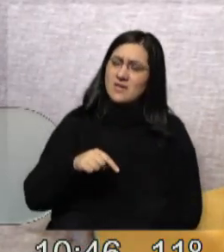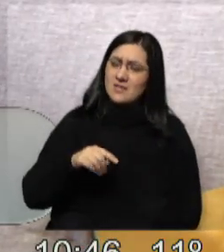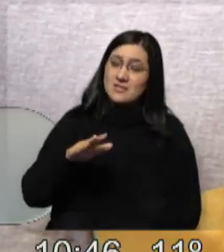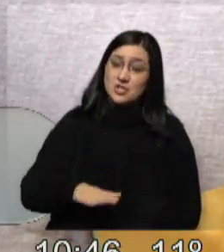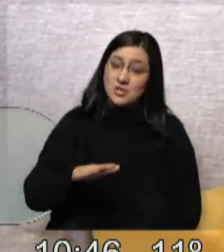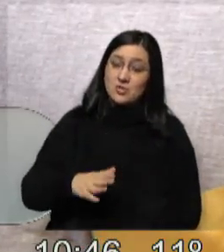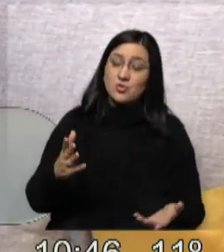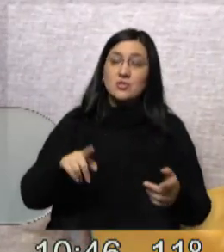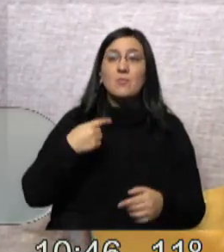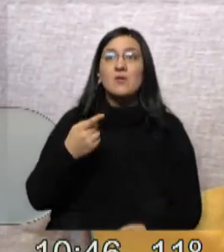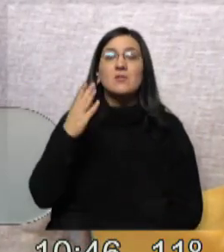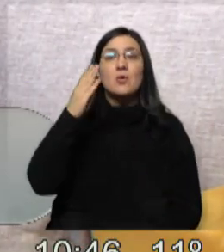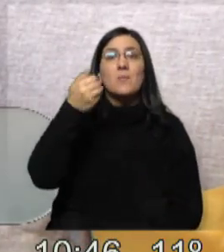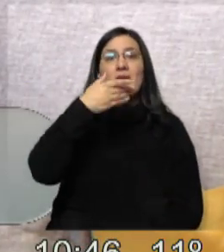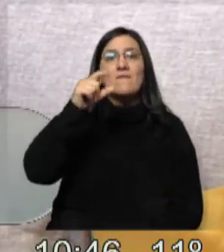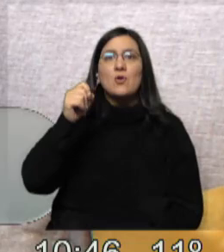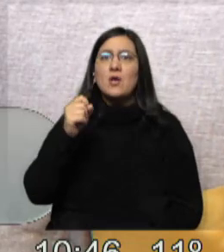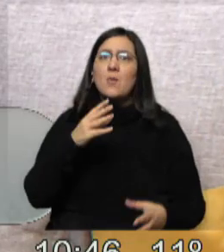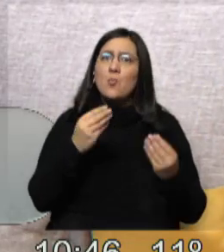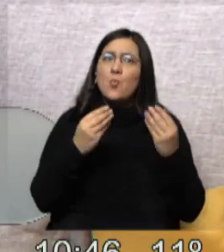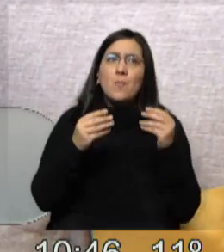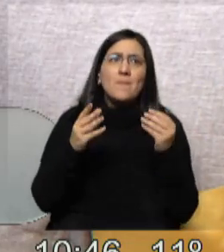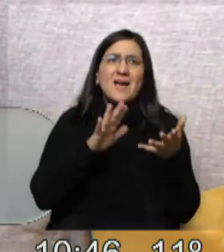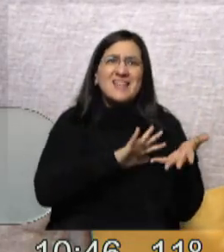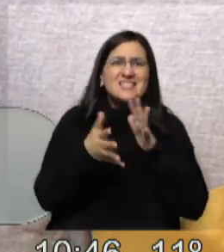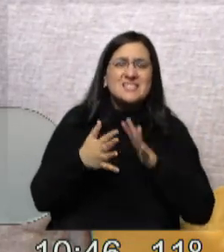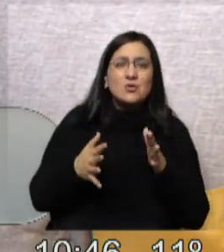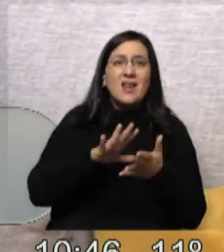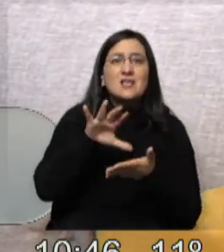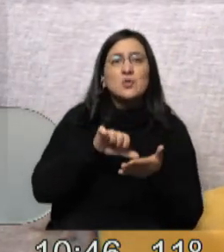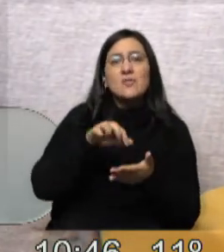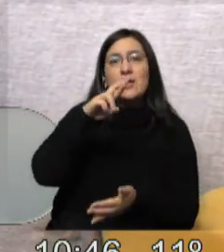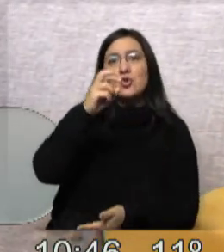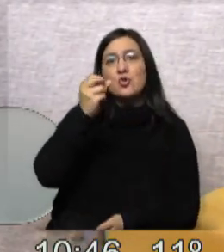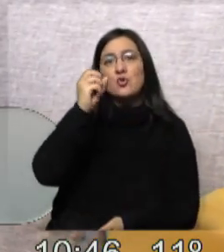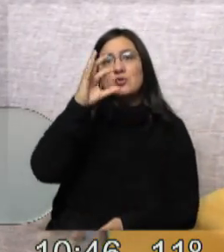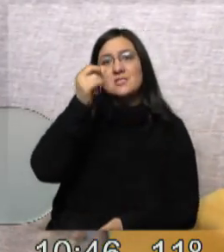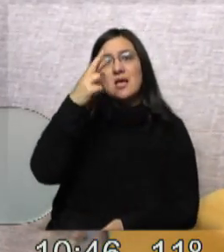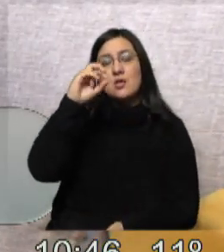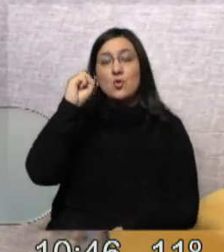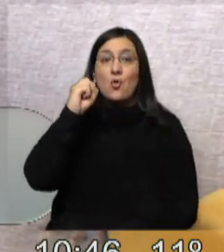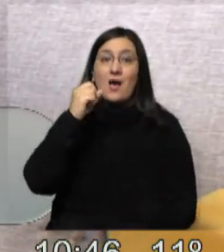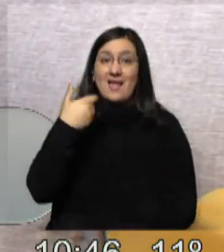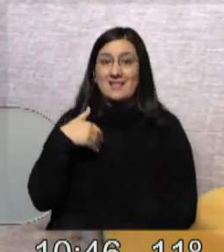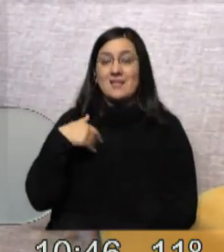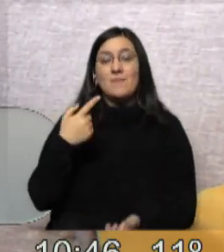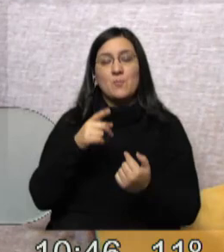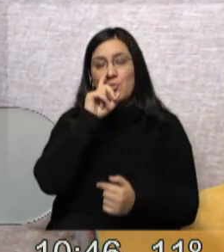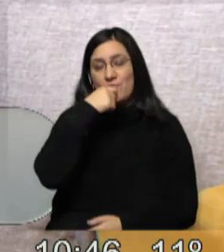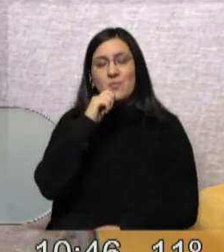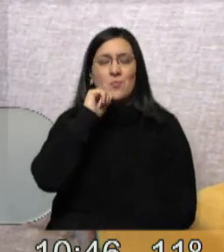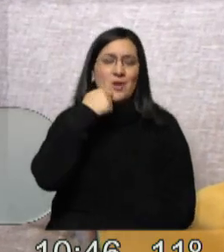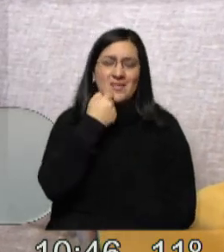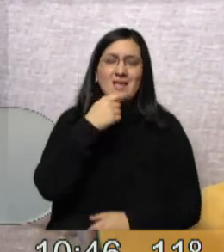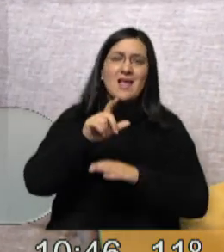después cuando vine con Pablo, dijimos, che, tiene muchas cosas de Rosario. Y bueno, pero Montevideo es divina, todo lo que es la